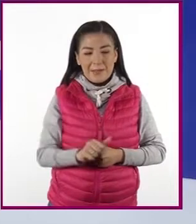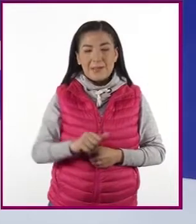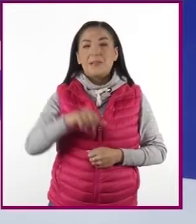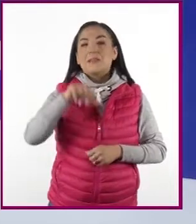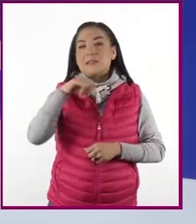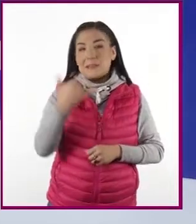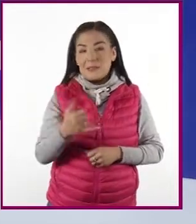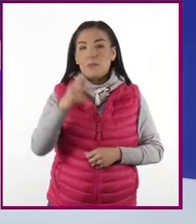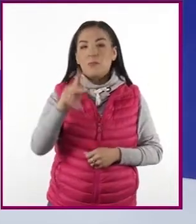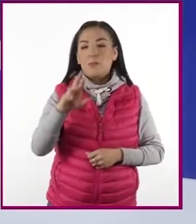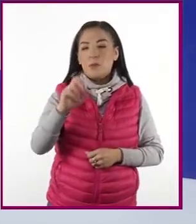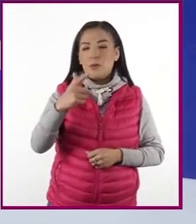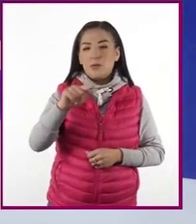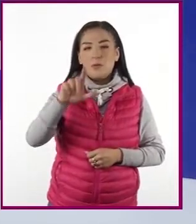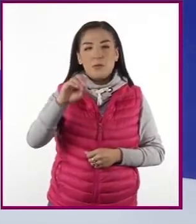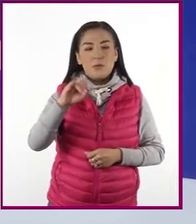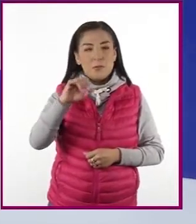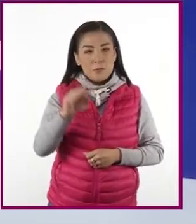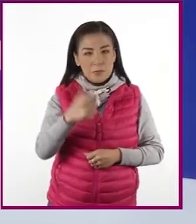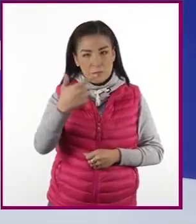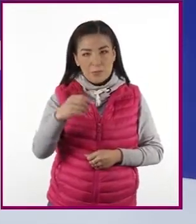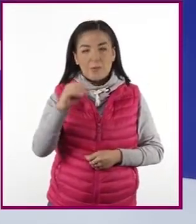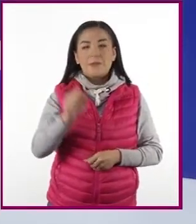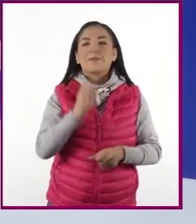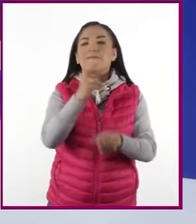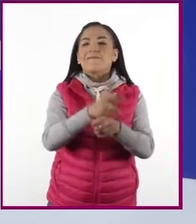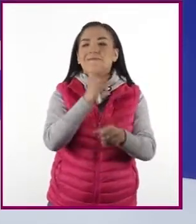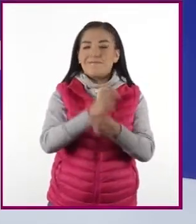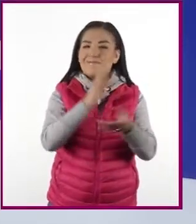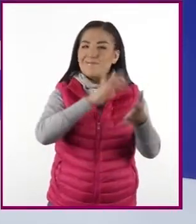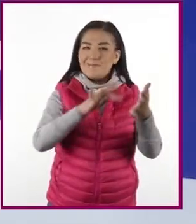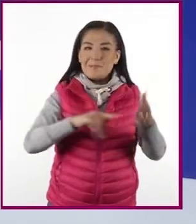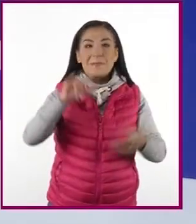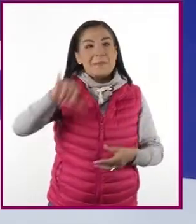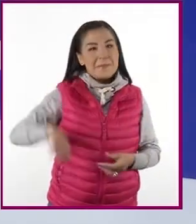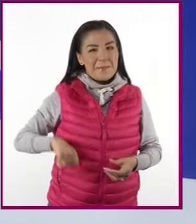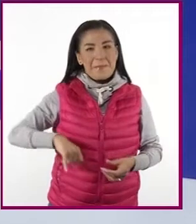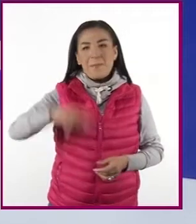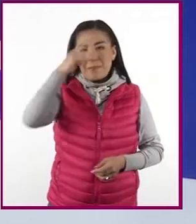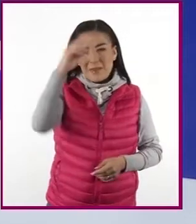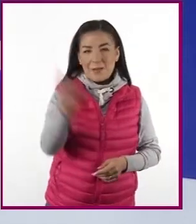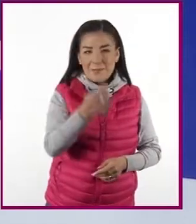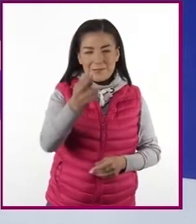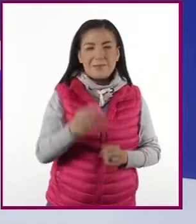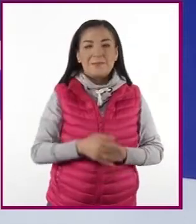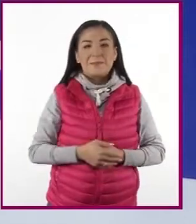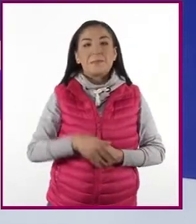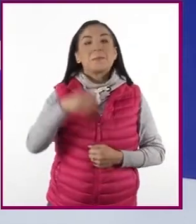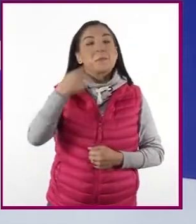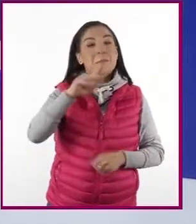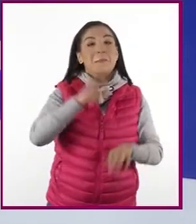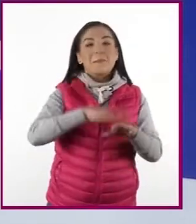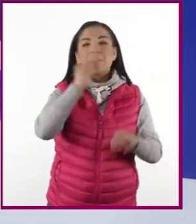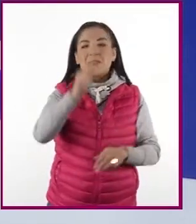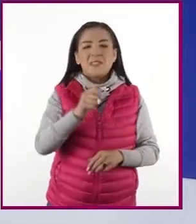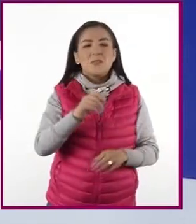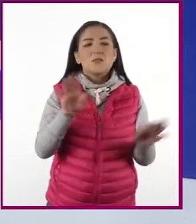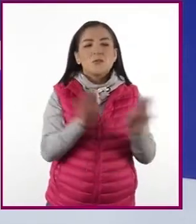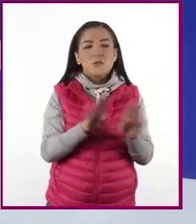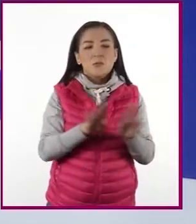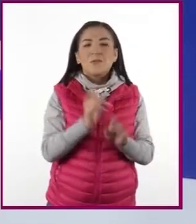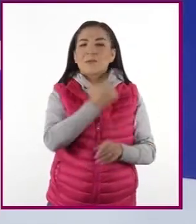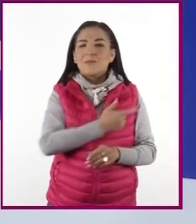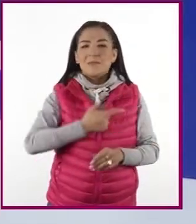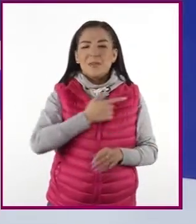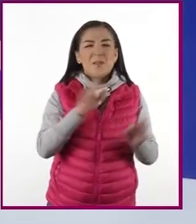interesante para todos ustedes, pero sobre todo resulte sugerente y despierte su curiosidad